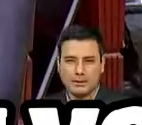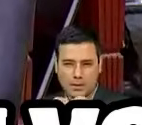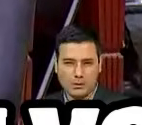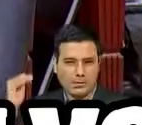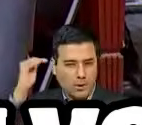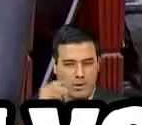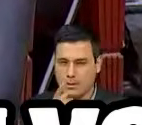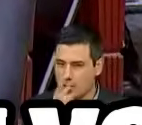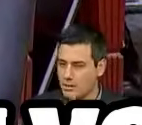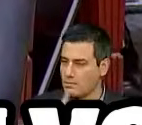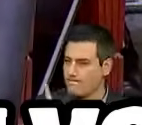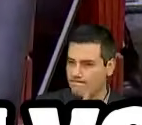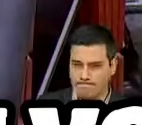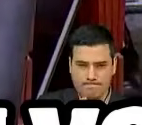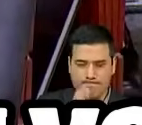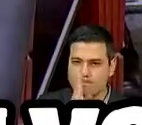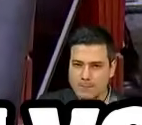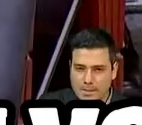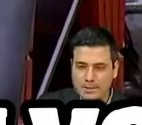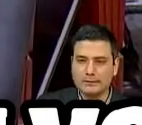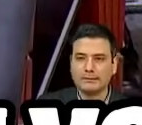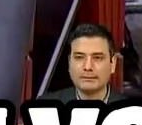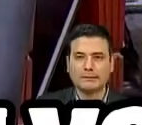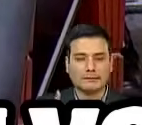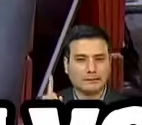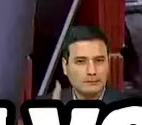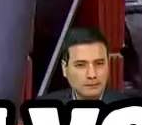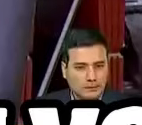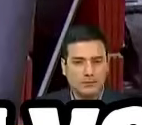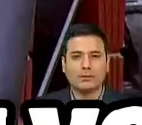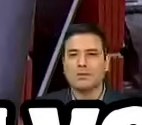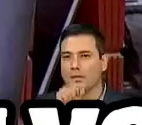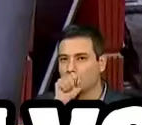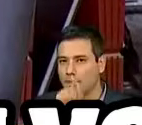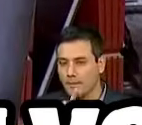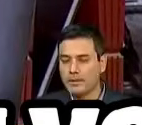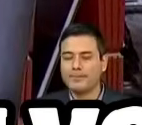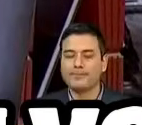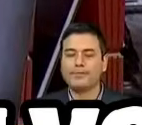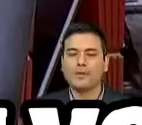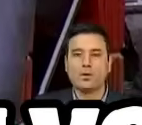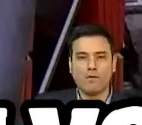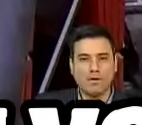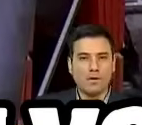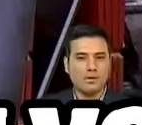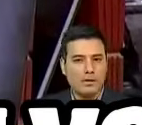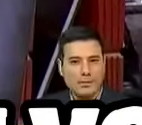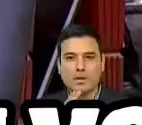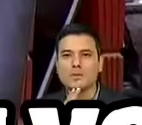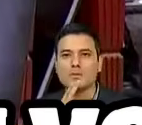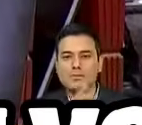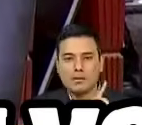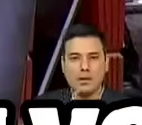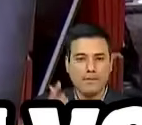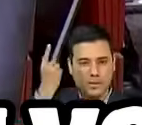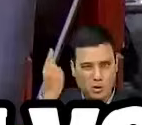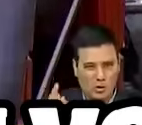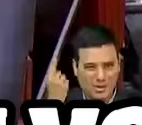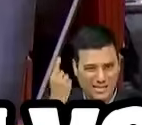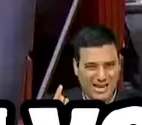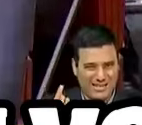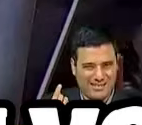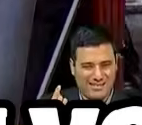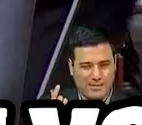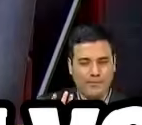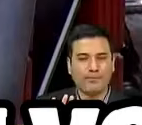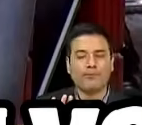con los servidores que públicos que manejen o ejecuten programas sociales, específicamente en el